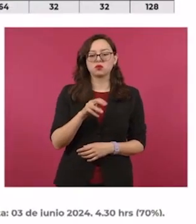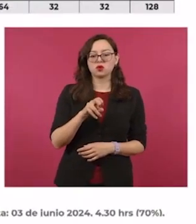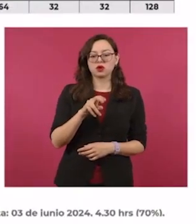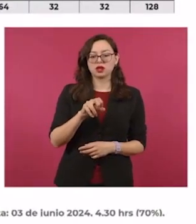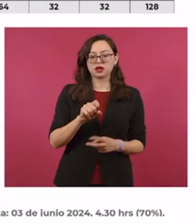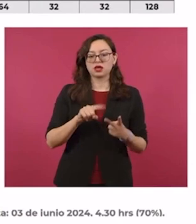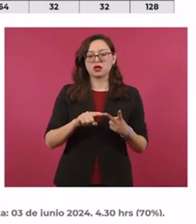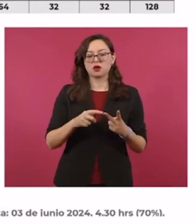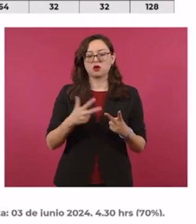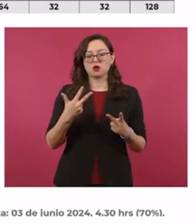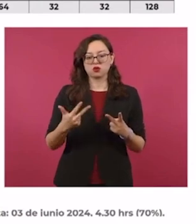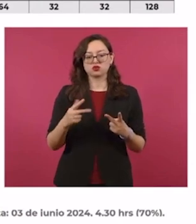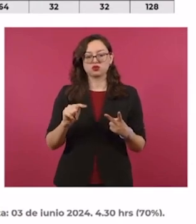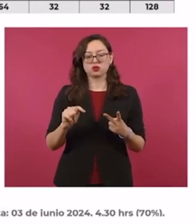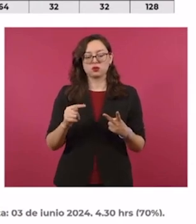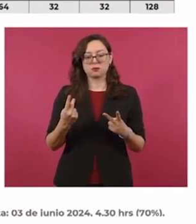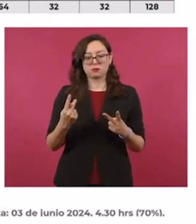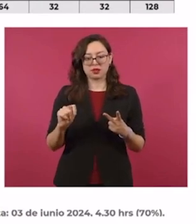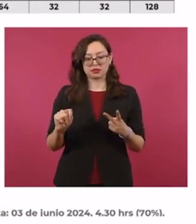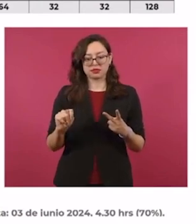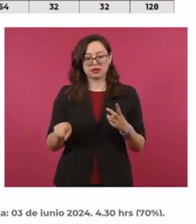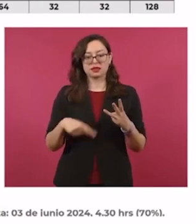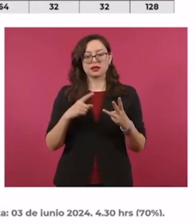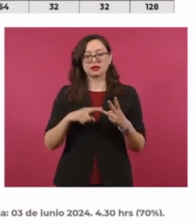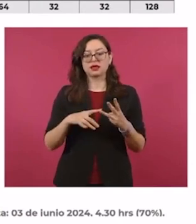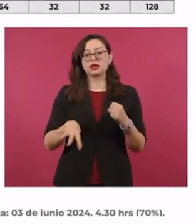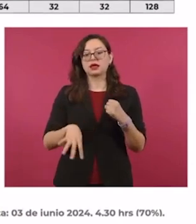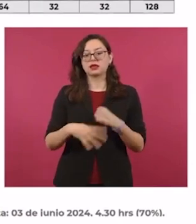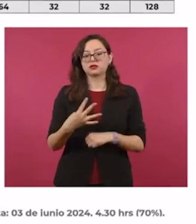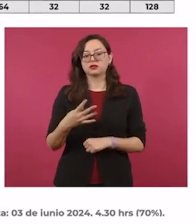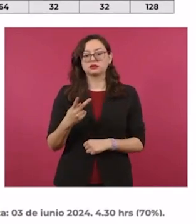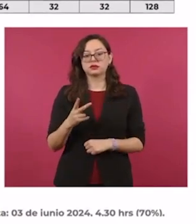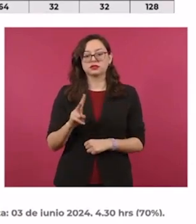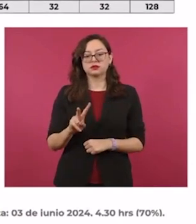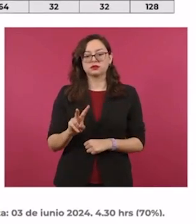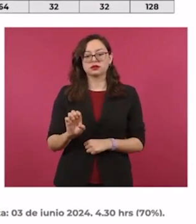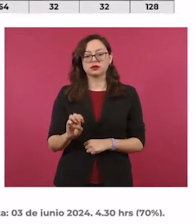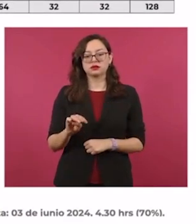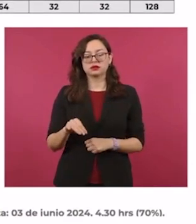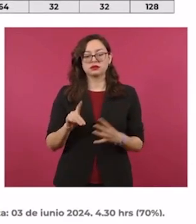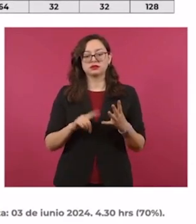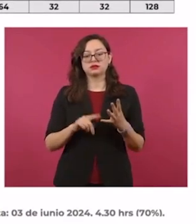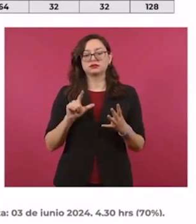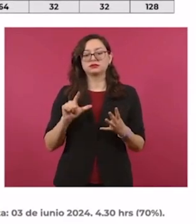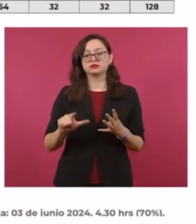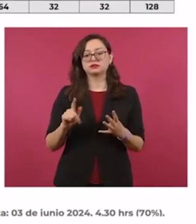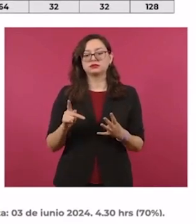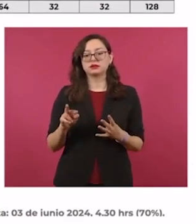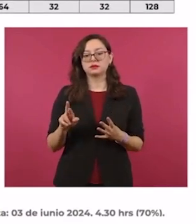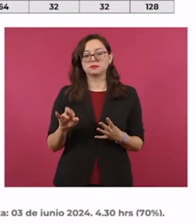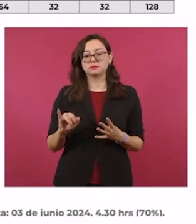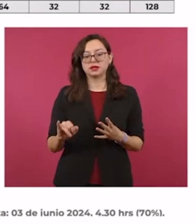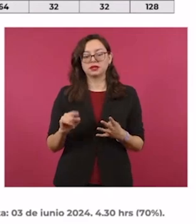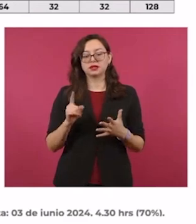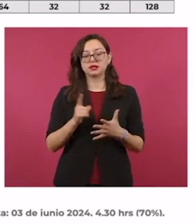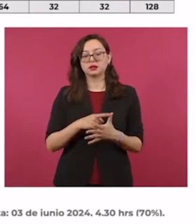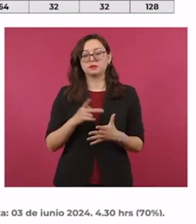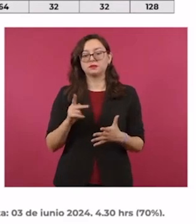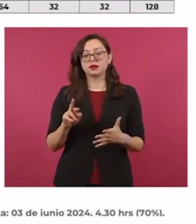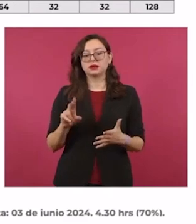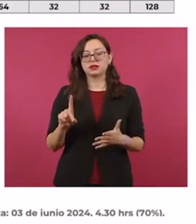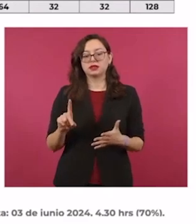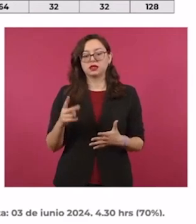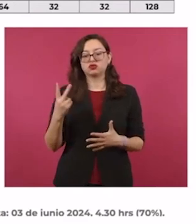82 legisladores por lo que solo tendrían que conseguir cuatro votos adicionales para sacar adelante cualquier cambio constitucional para lo que se